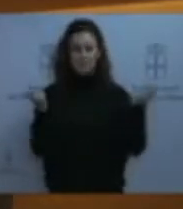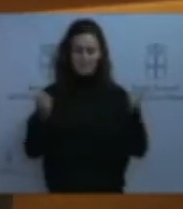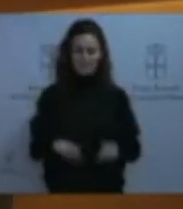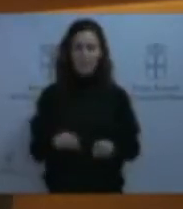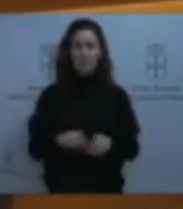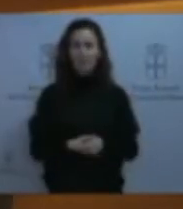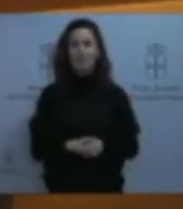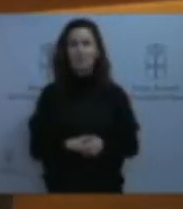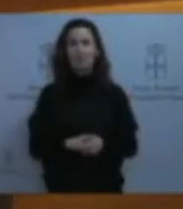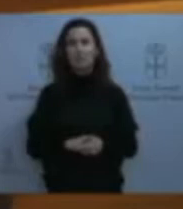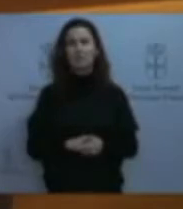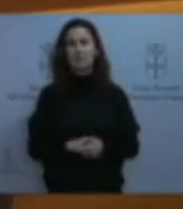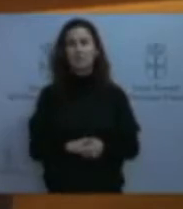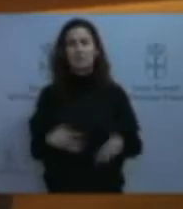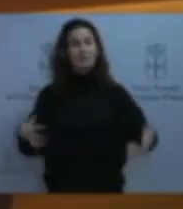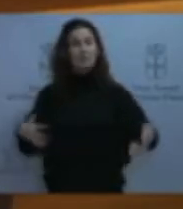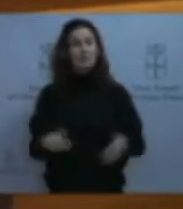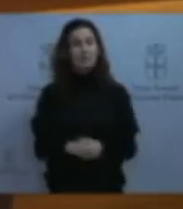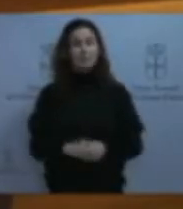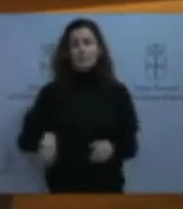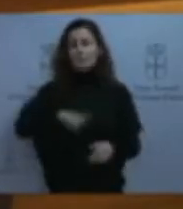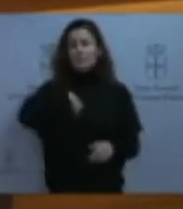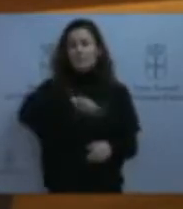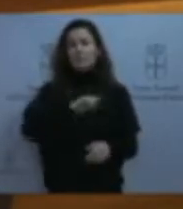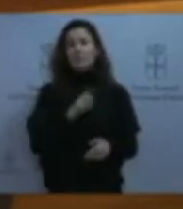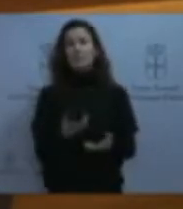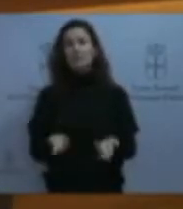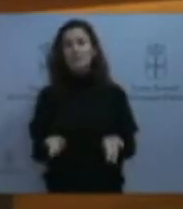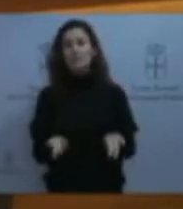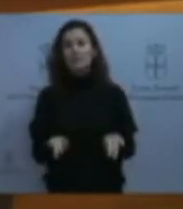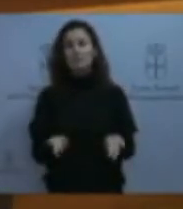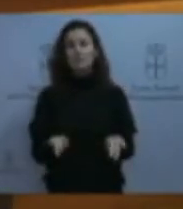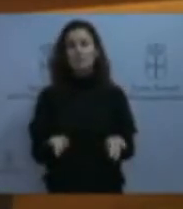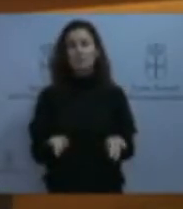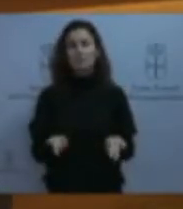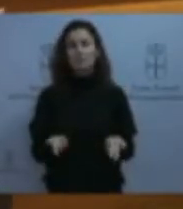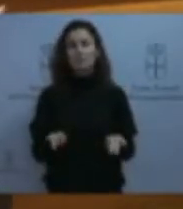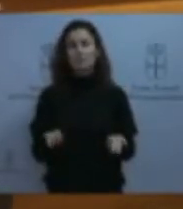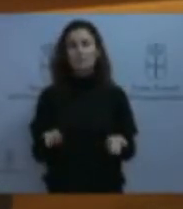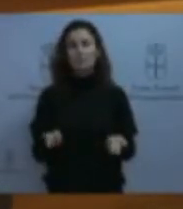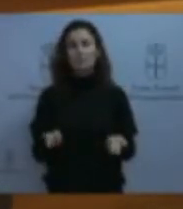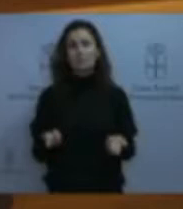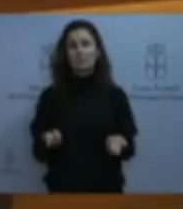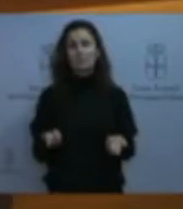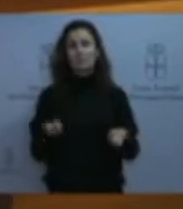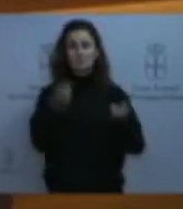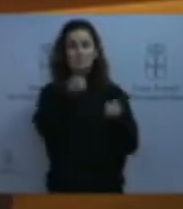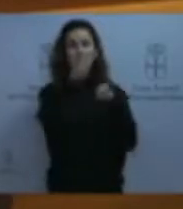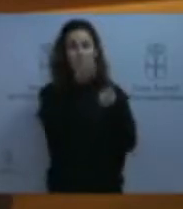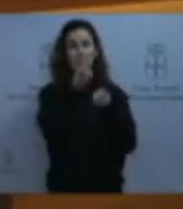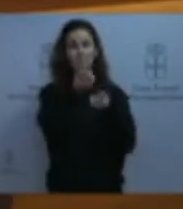Pero, bueno, nosotros vimos que han utilizado información de una